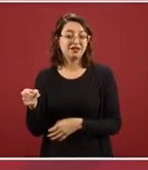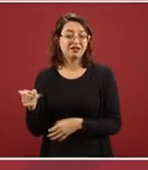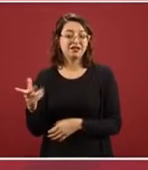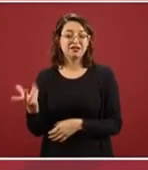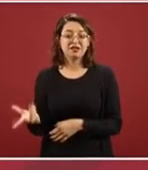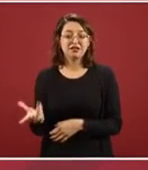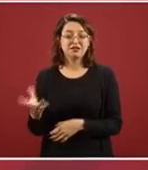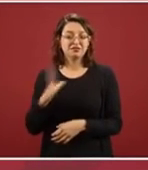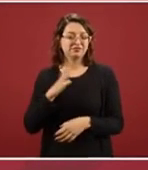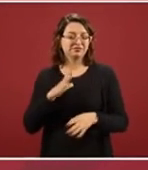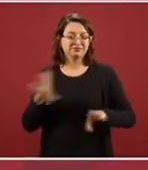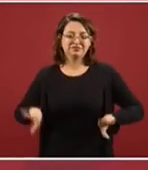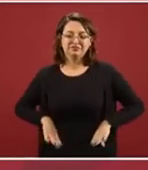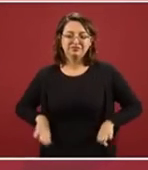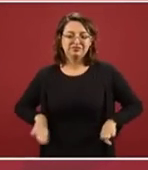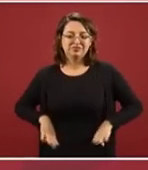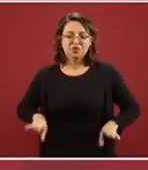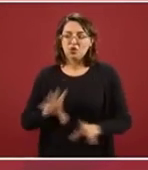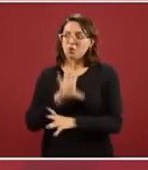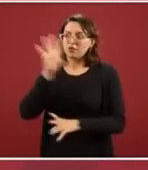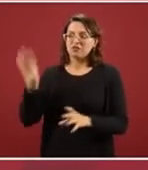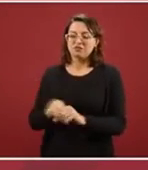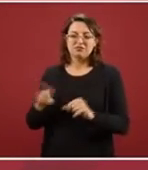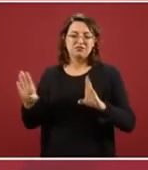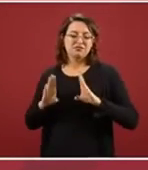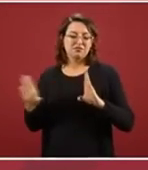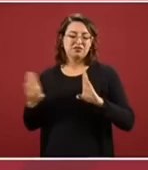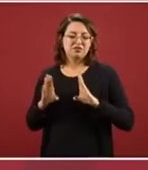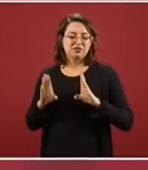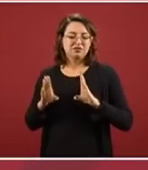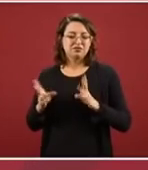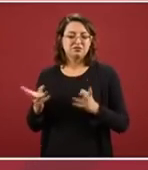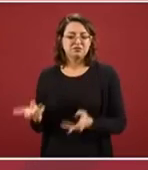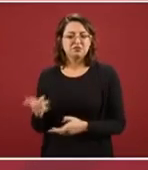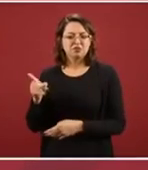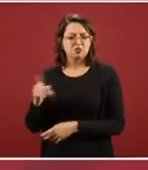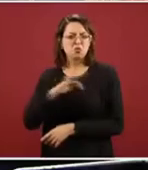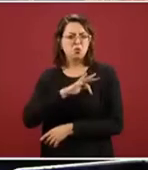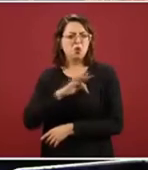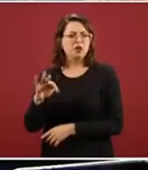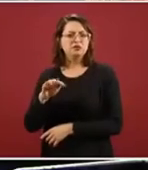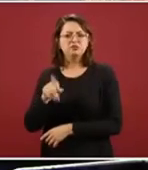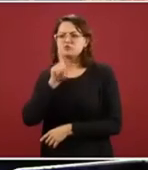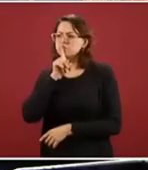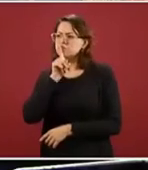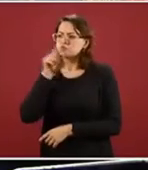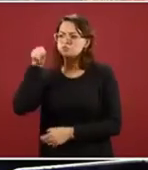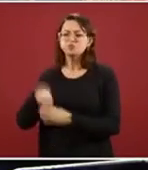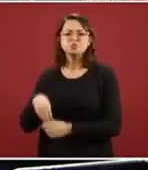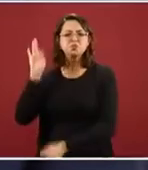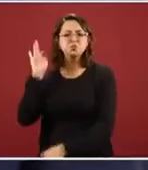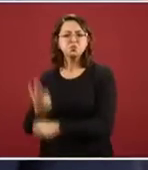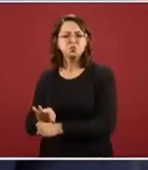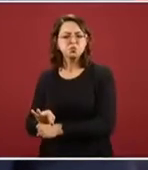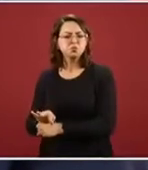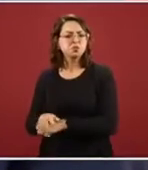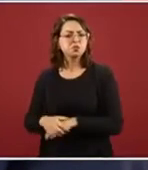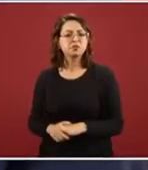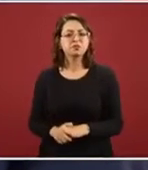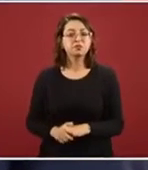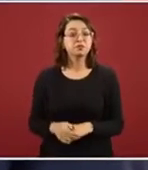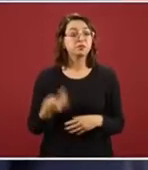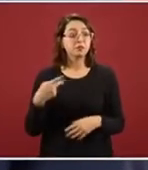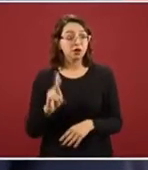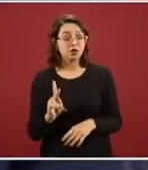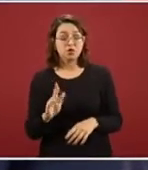todas las características, ¿no?, para que se declarara así. Pero como ya no hay